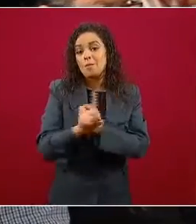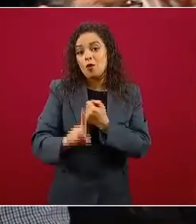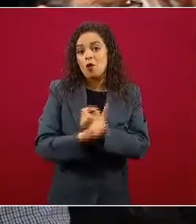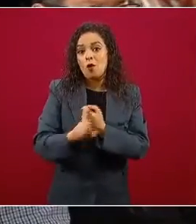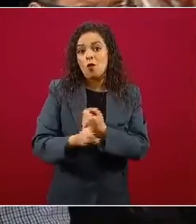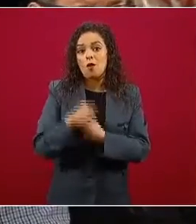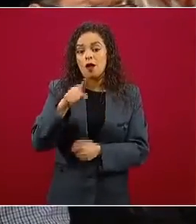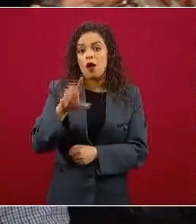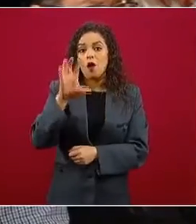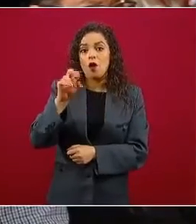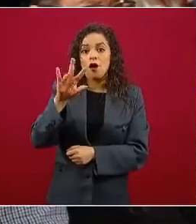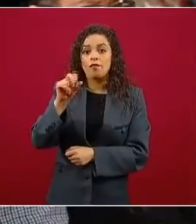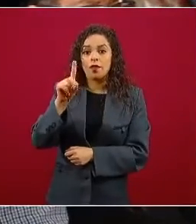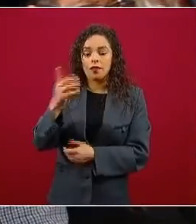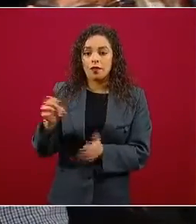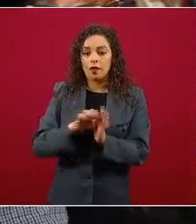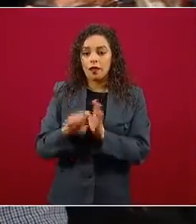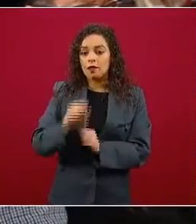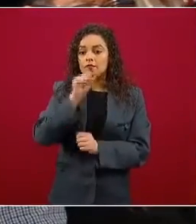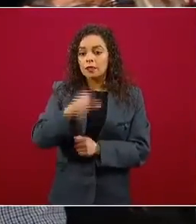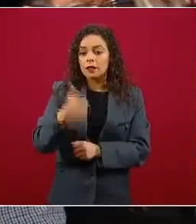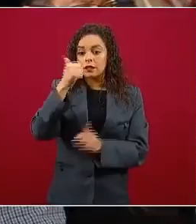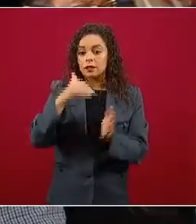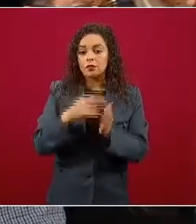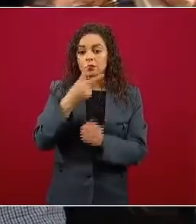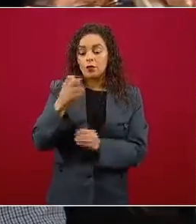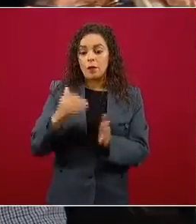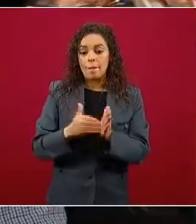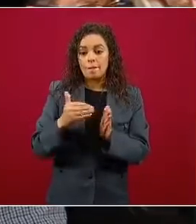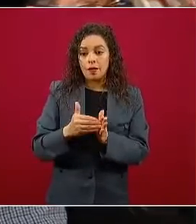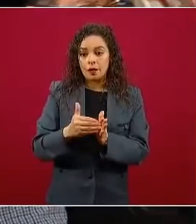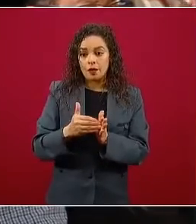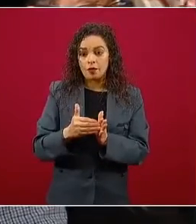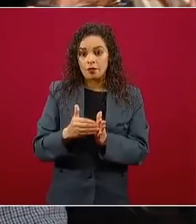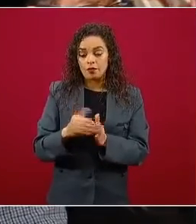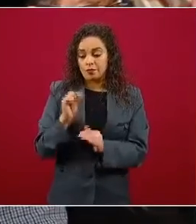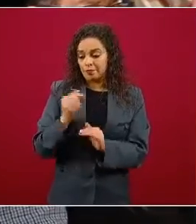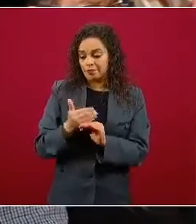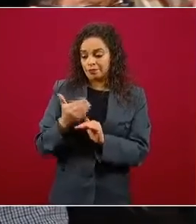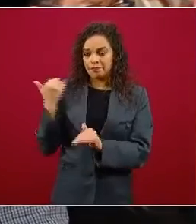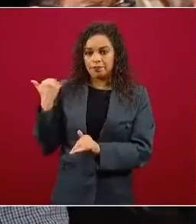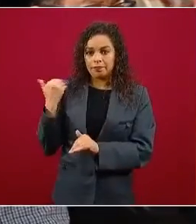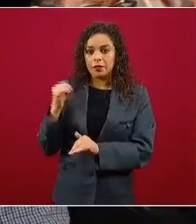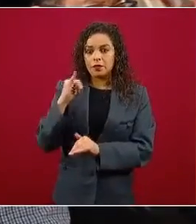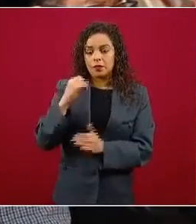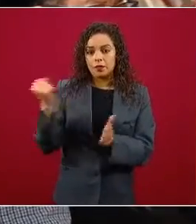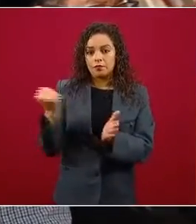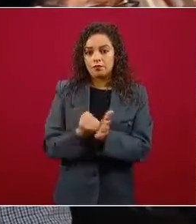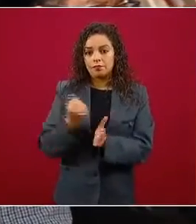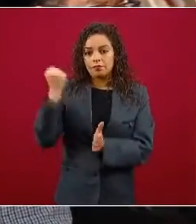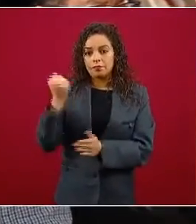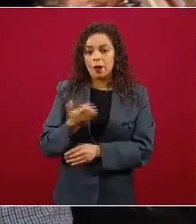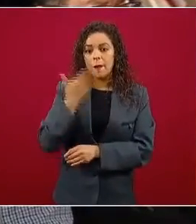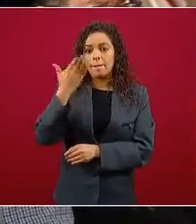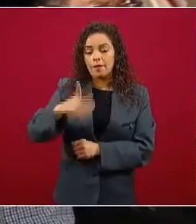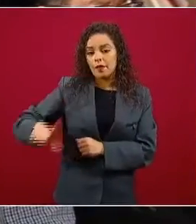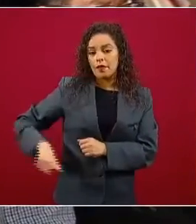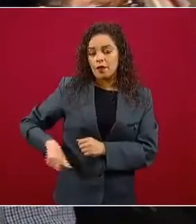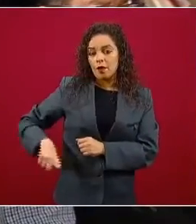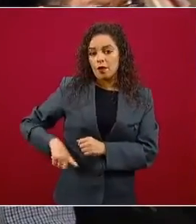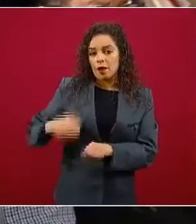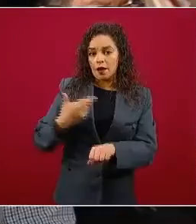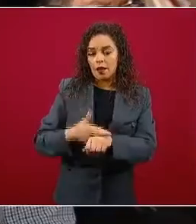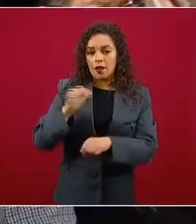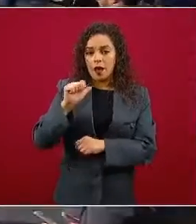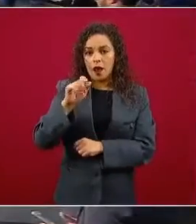Jalisco, 6,200 millones para deuda, es lo último que acaba de autorizar el Congreso, que lo pidió el gobernador Alfaro,